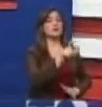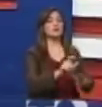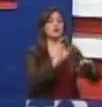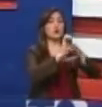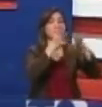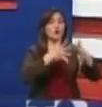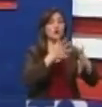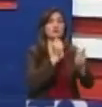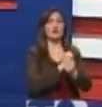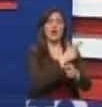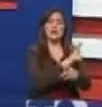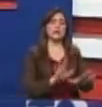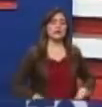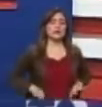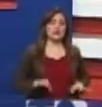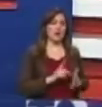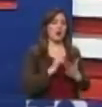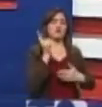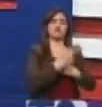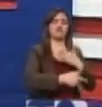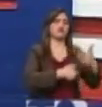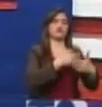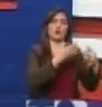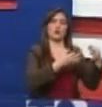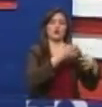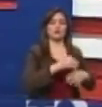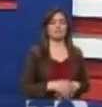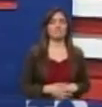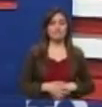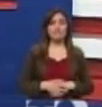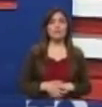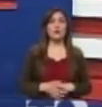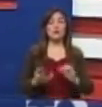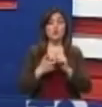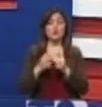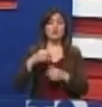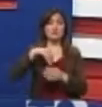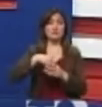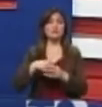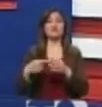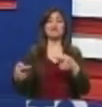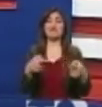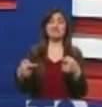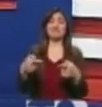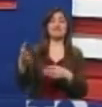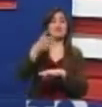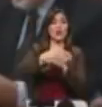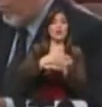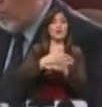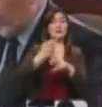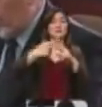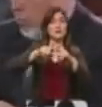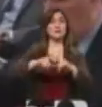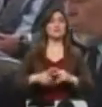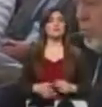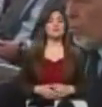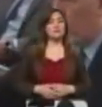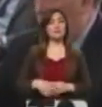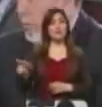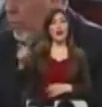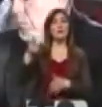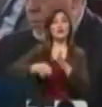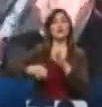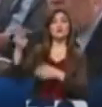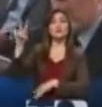3 brasileños y un ecuatoriano. Esta decisión generó incidentes antes de que el juez instale la audiencia. Voy a pedir